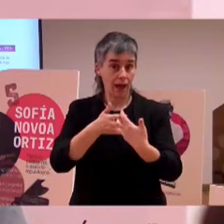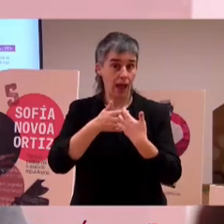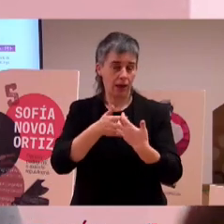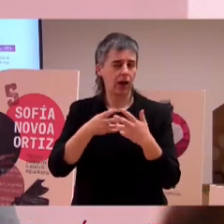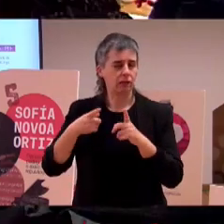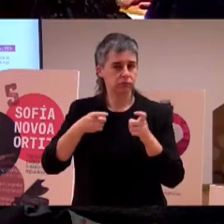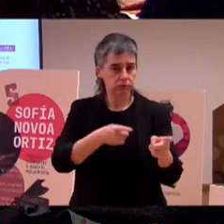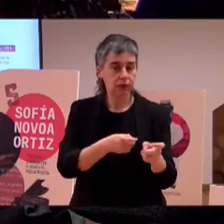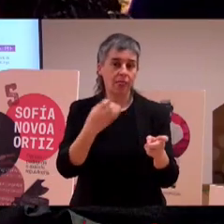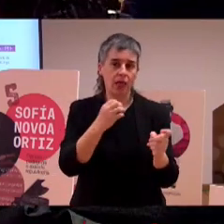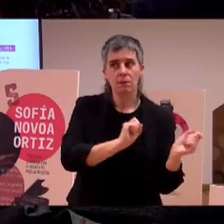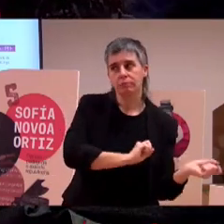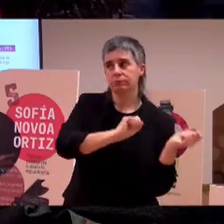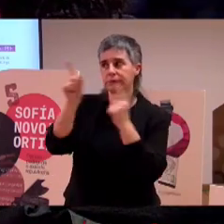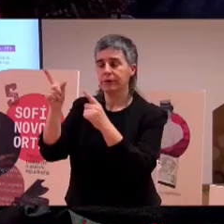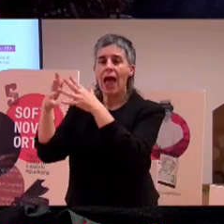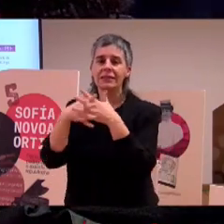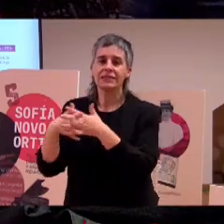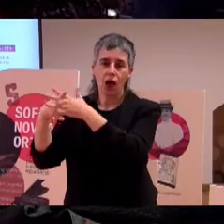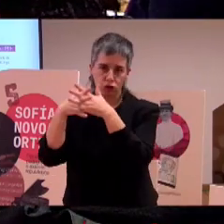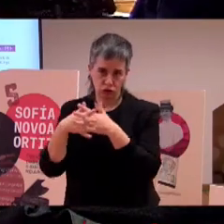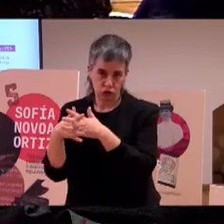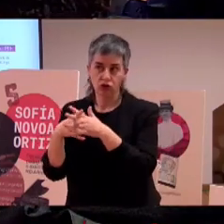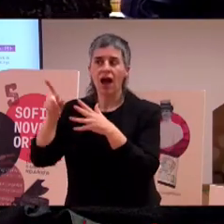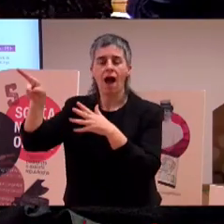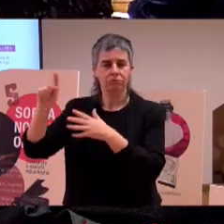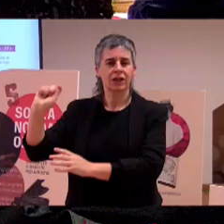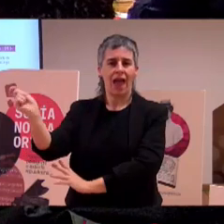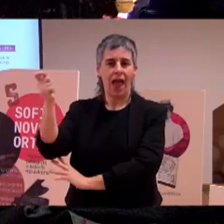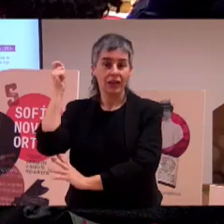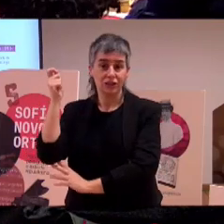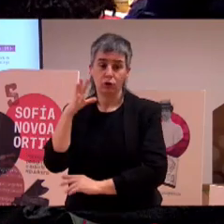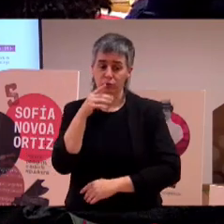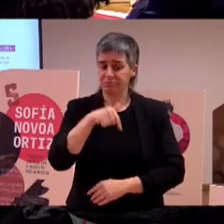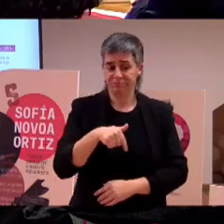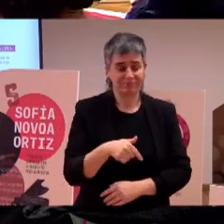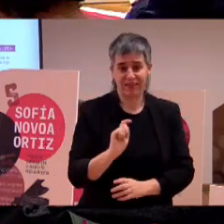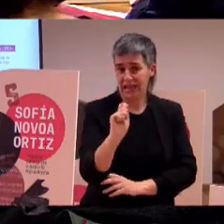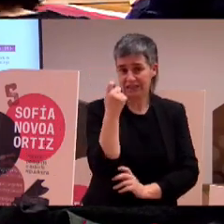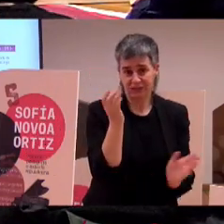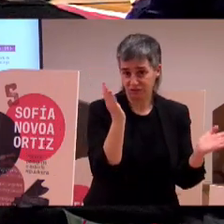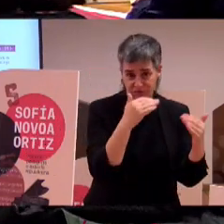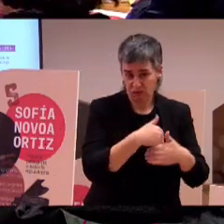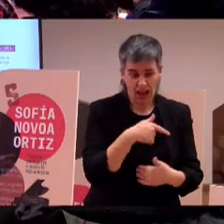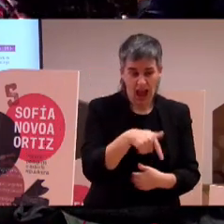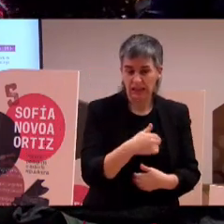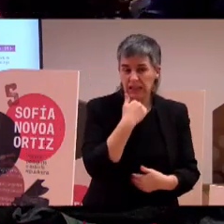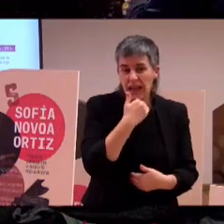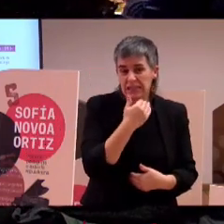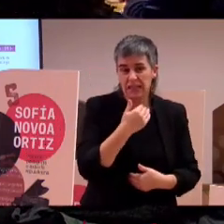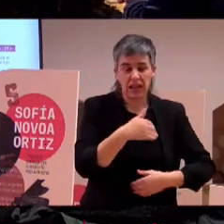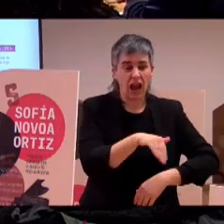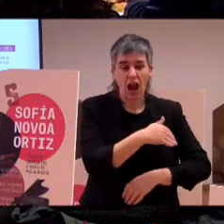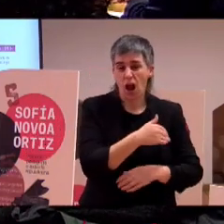nos Estados Unidos. Ali alcanzou o éxito que lle fora negado aquí, onde non pudo apenas chegar a desenvolver unha